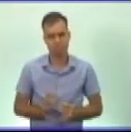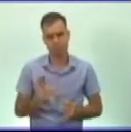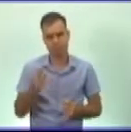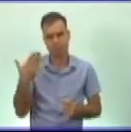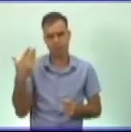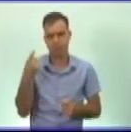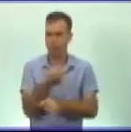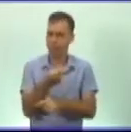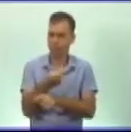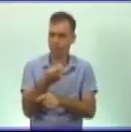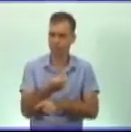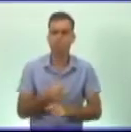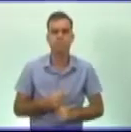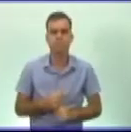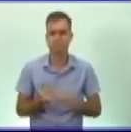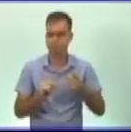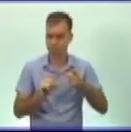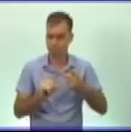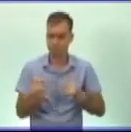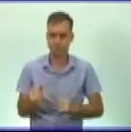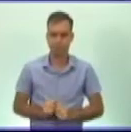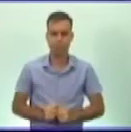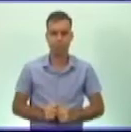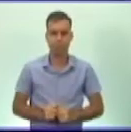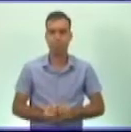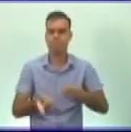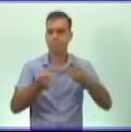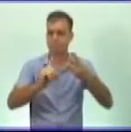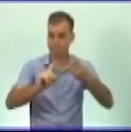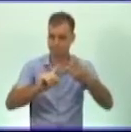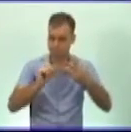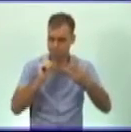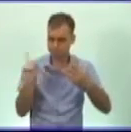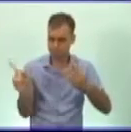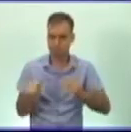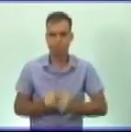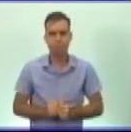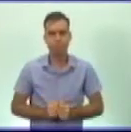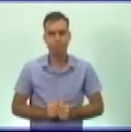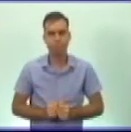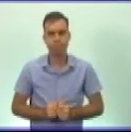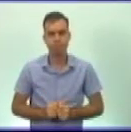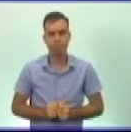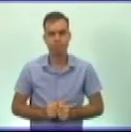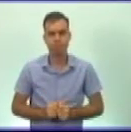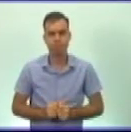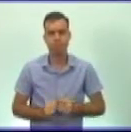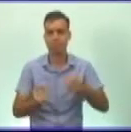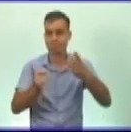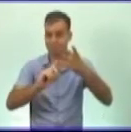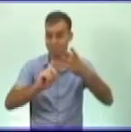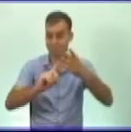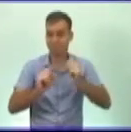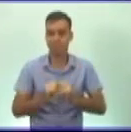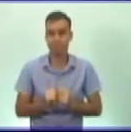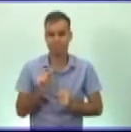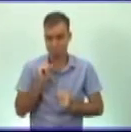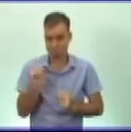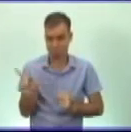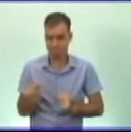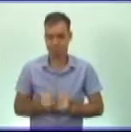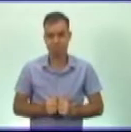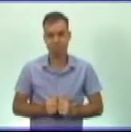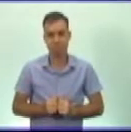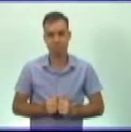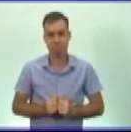frecuente, las razones trigonométricas, el área y el perímetro de las figuras planas, las fórmulas de volumen y área total del cilindro, el cono